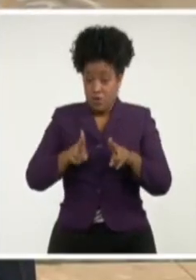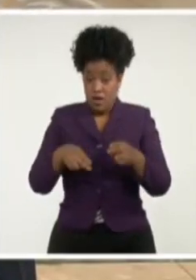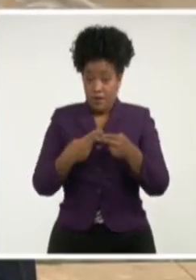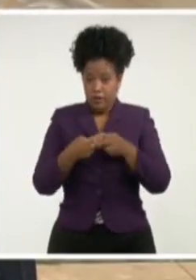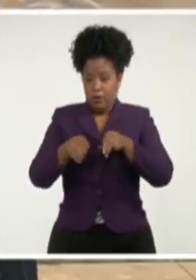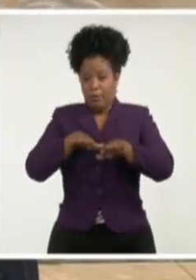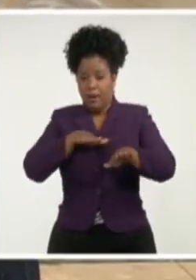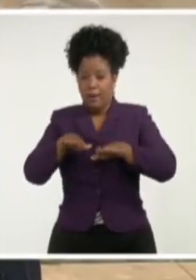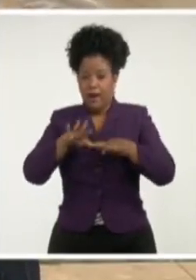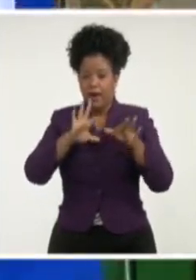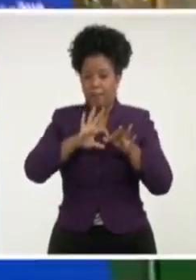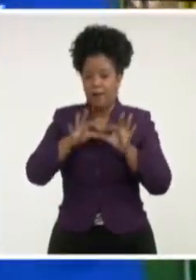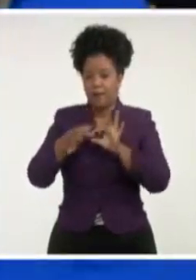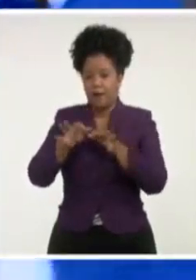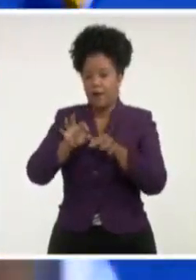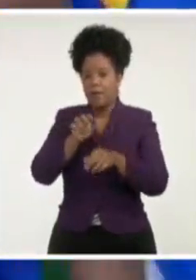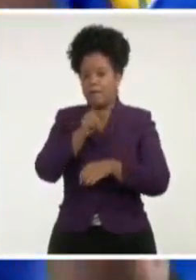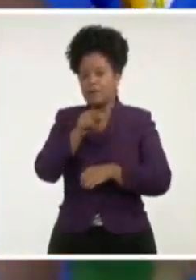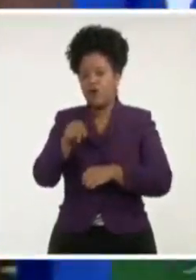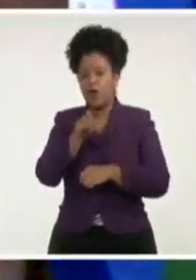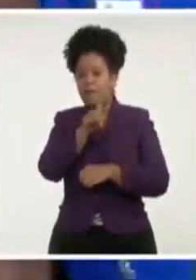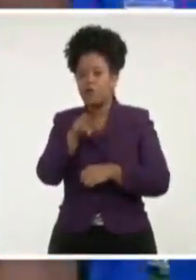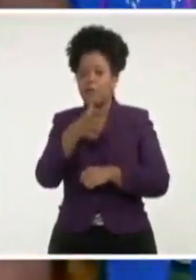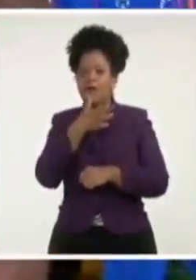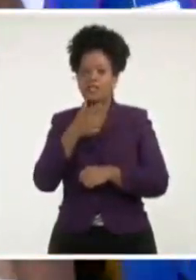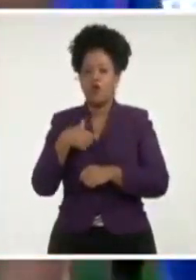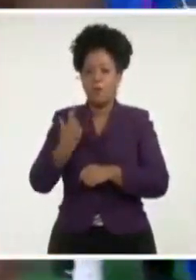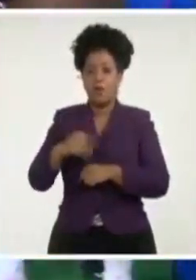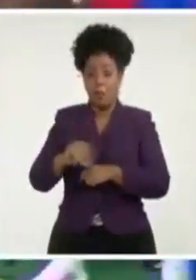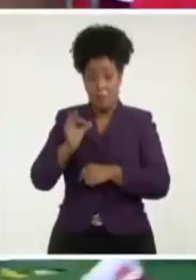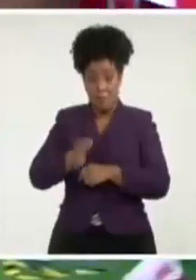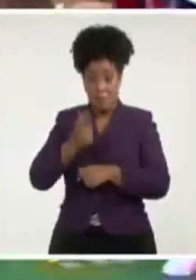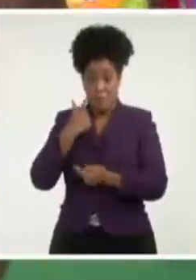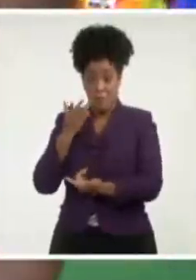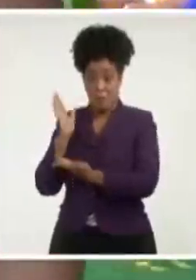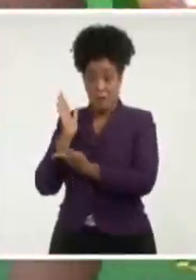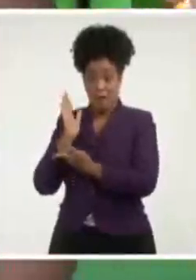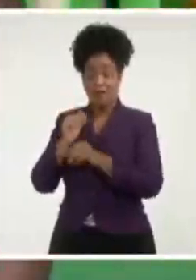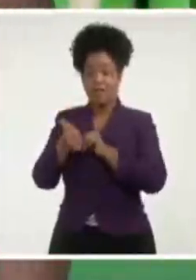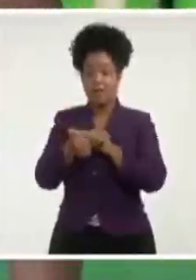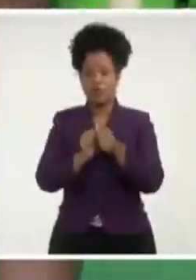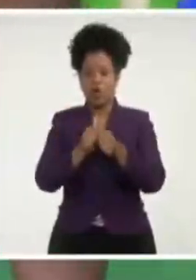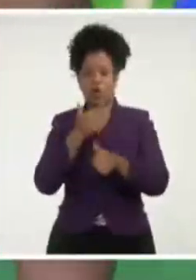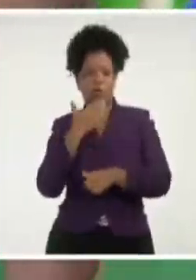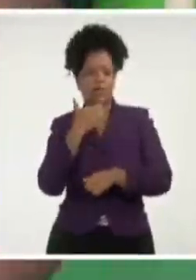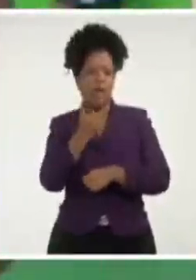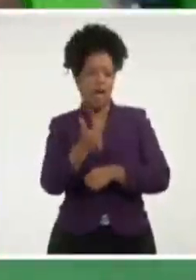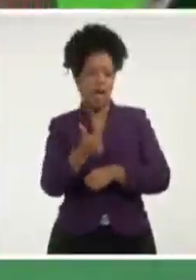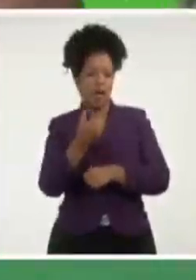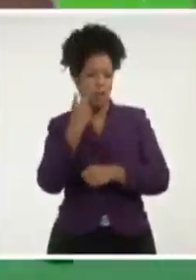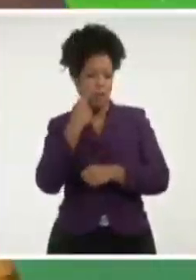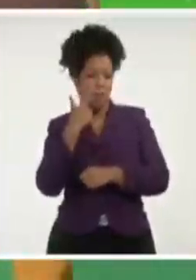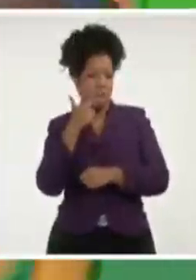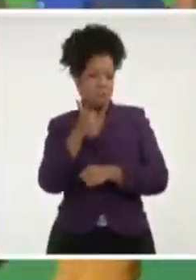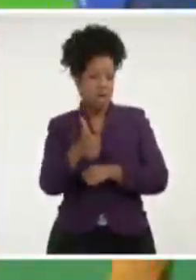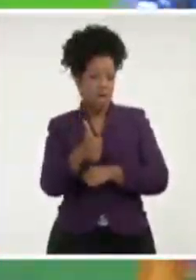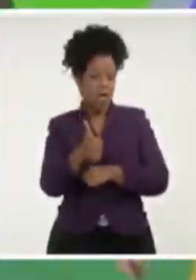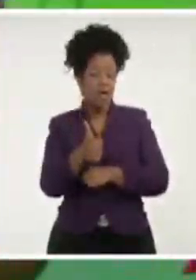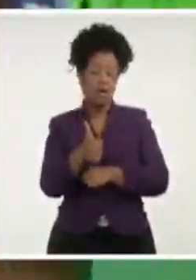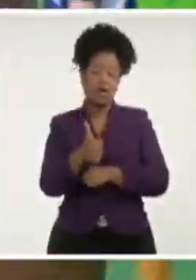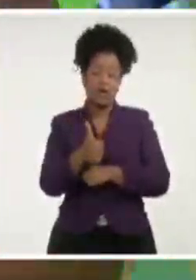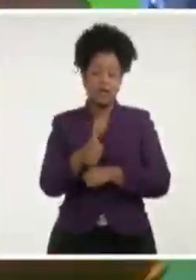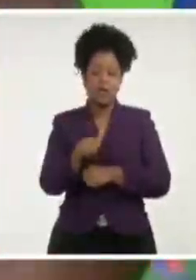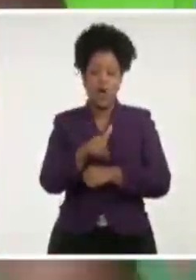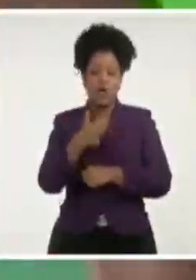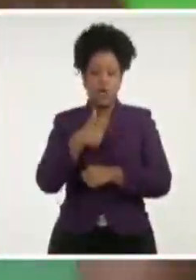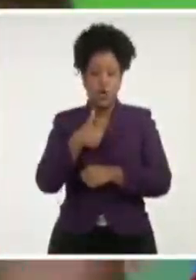la gente me pregunta como si yo fuera el entrenador de Mijaín. ¿Cómo está Mijaín y qué posibilidades tú le ves? Y eso te crea un